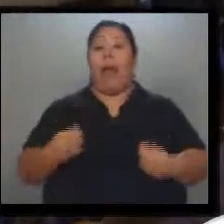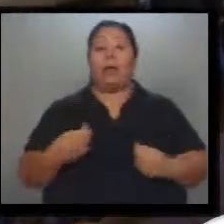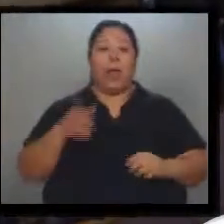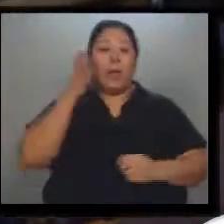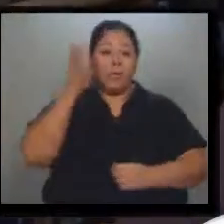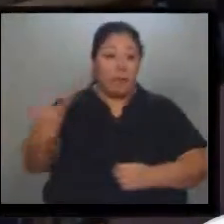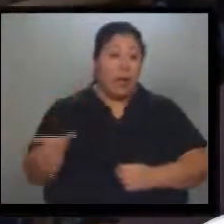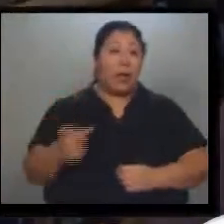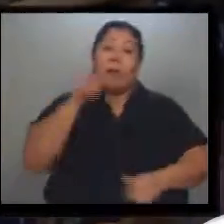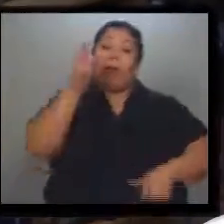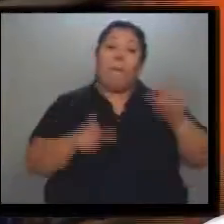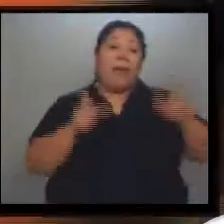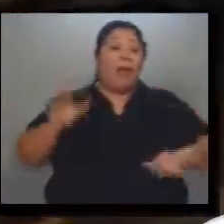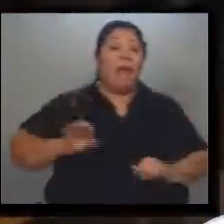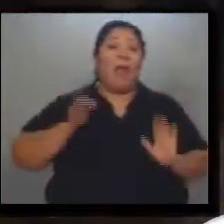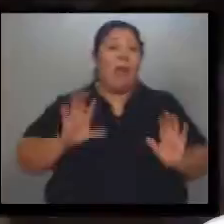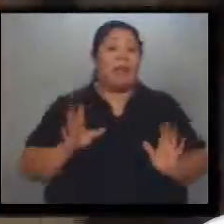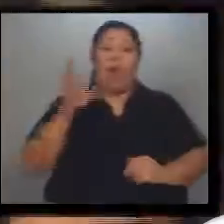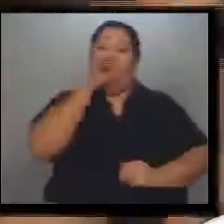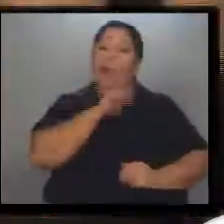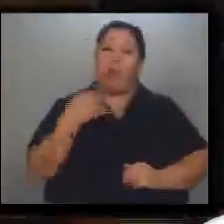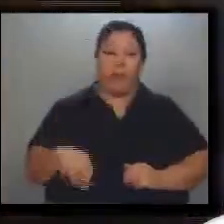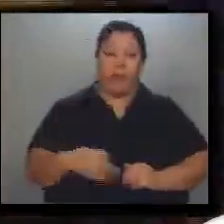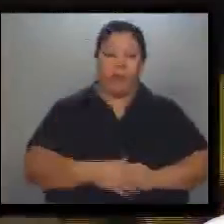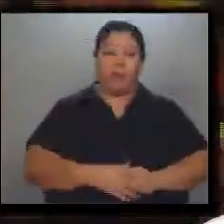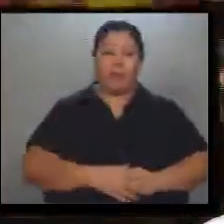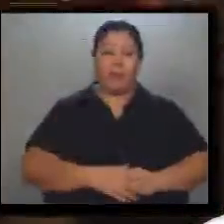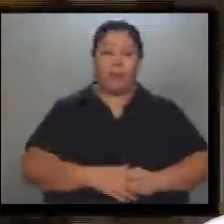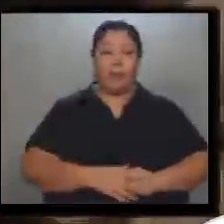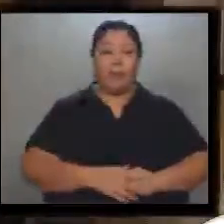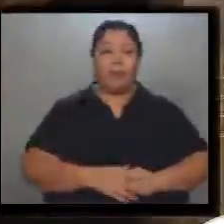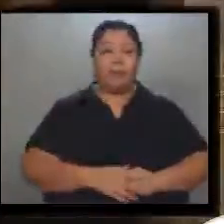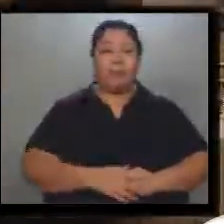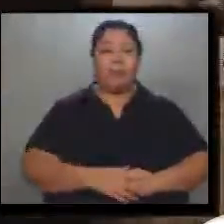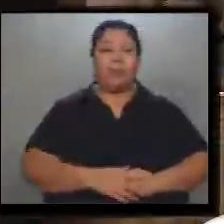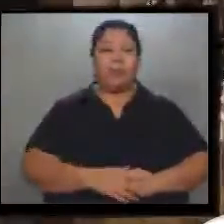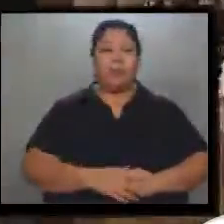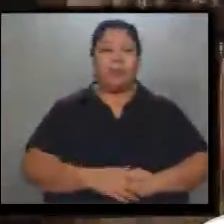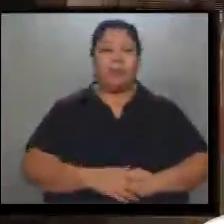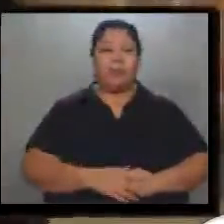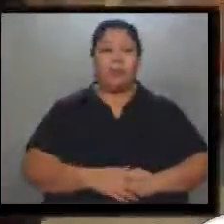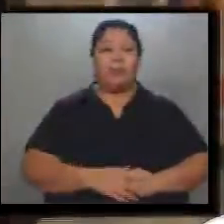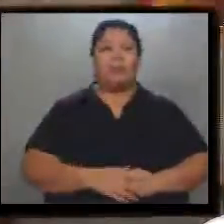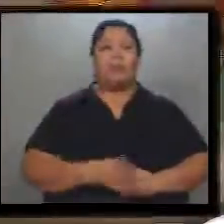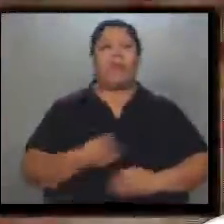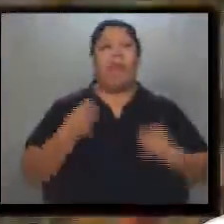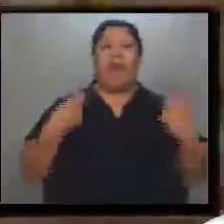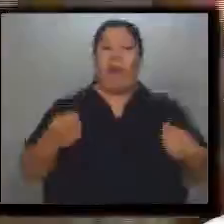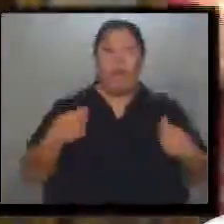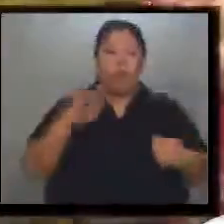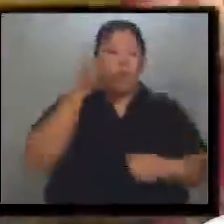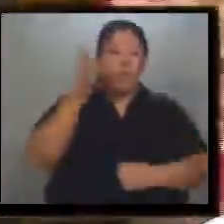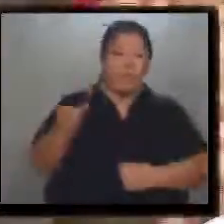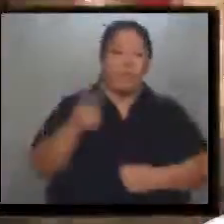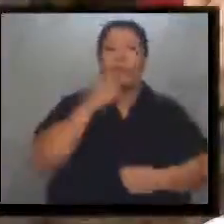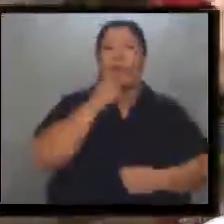seguimos sobreviviendo. Se quejan de los gastos hormiga, imagino también, de los gastos, sí. Y también del aumento de precios, no. Porque no era lo mismo un